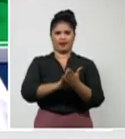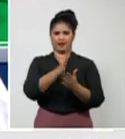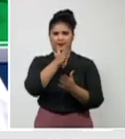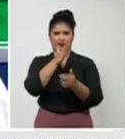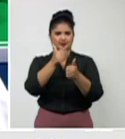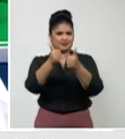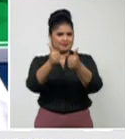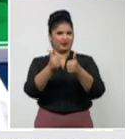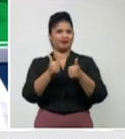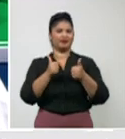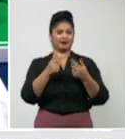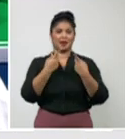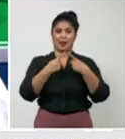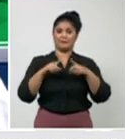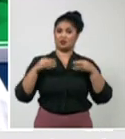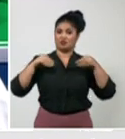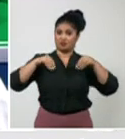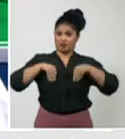embargo, en el